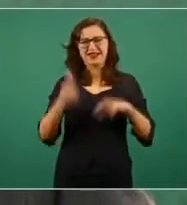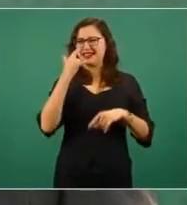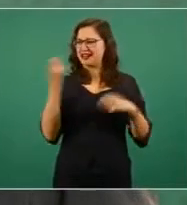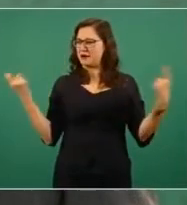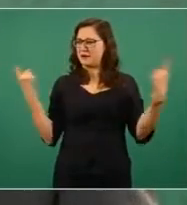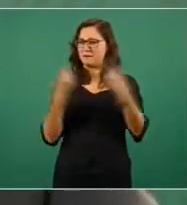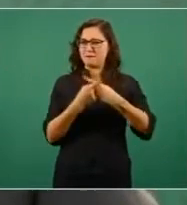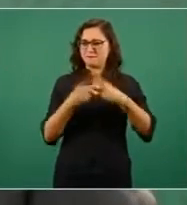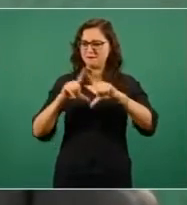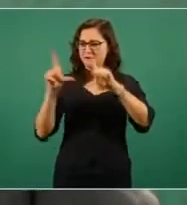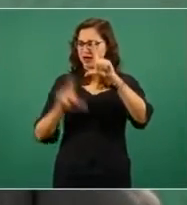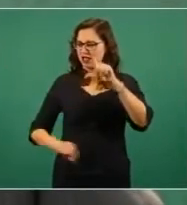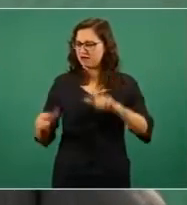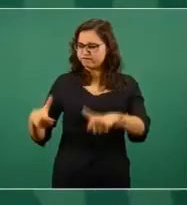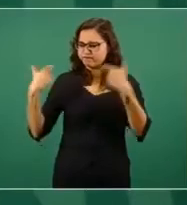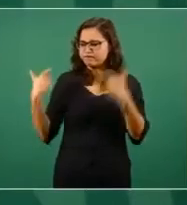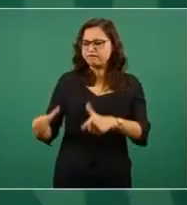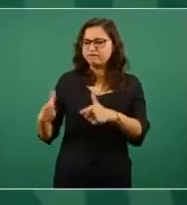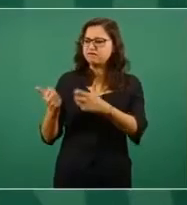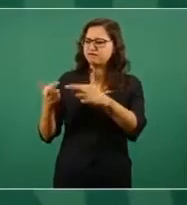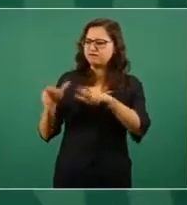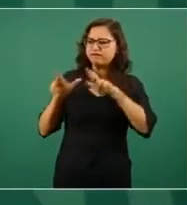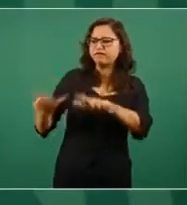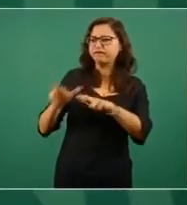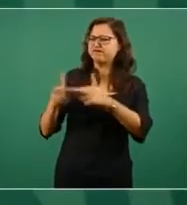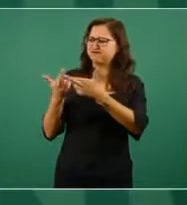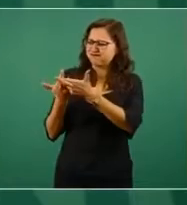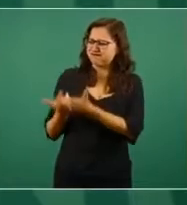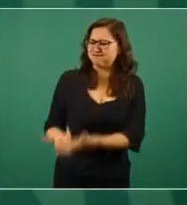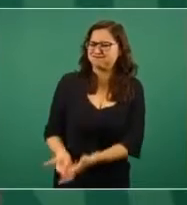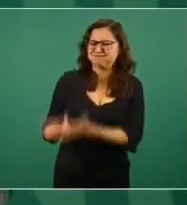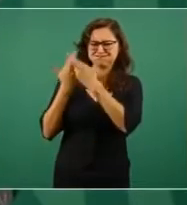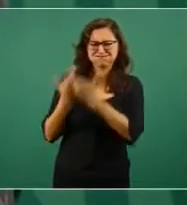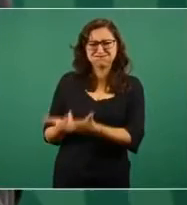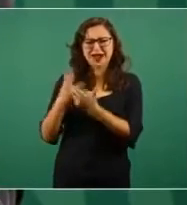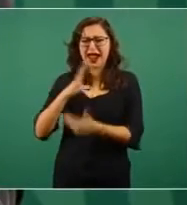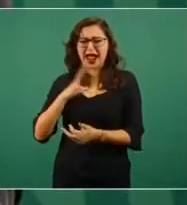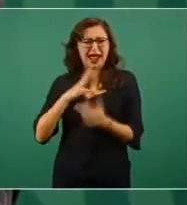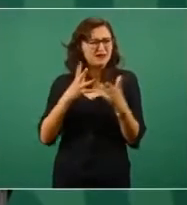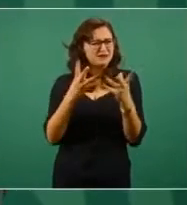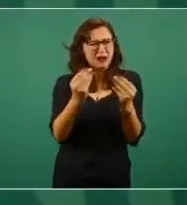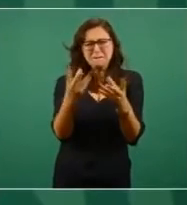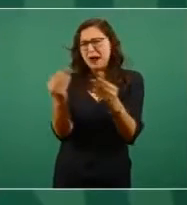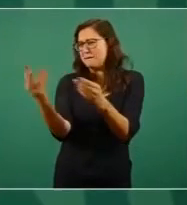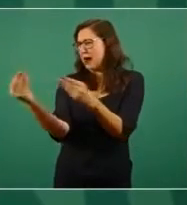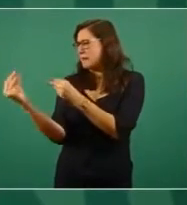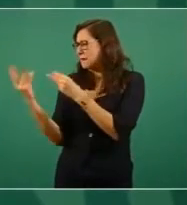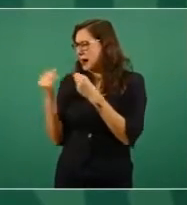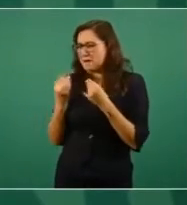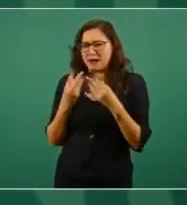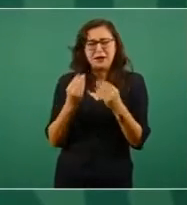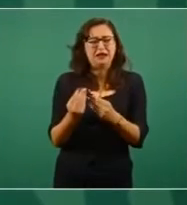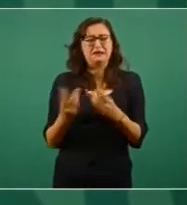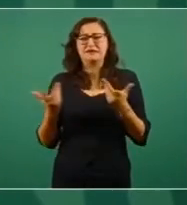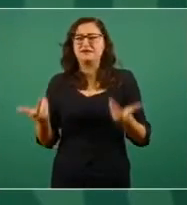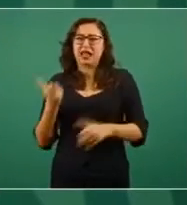con un pueblo pobre. Un país que tiene muchísimas riquezas naturales, que lo han